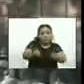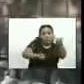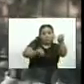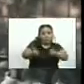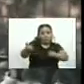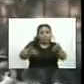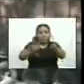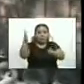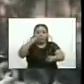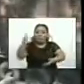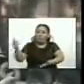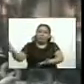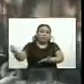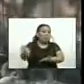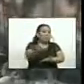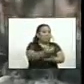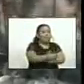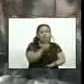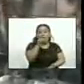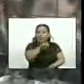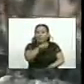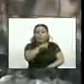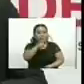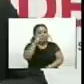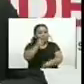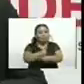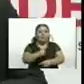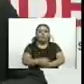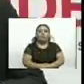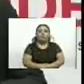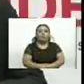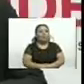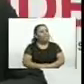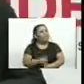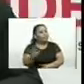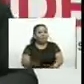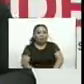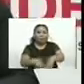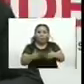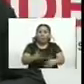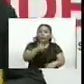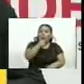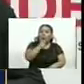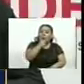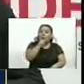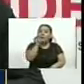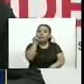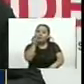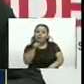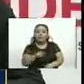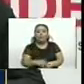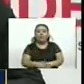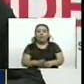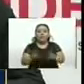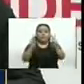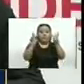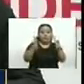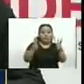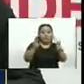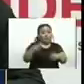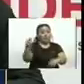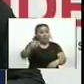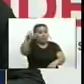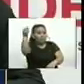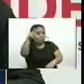y la trasladan no es la adecuada. Indudablemente que este es un componente que tiene que ser de educación y